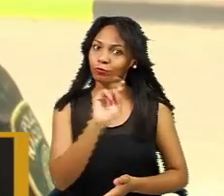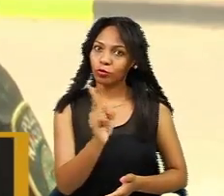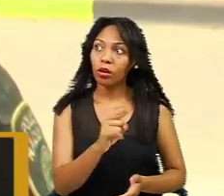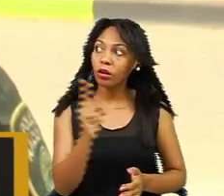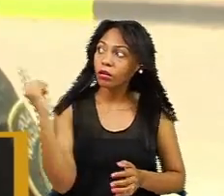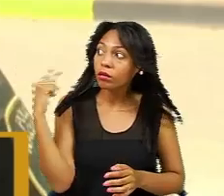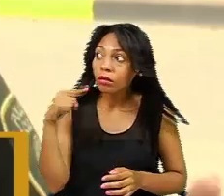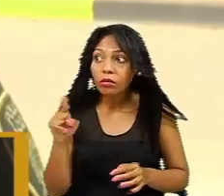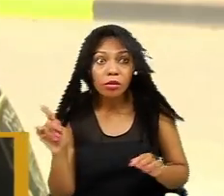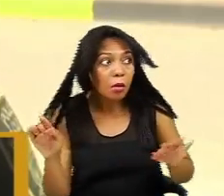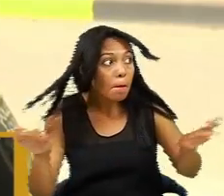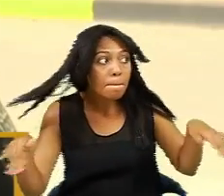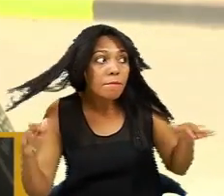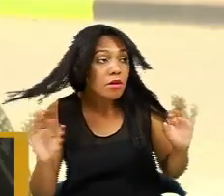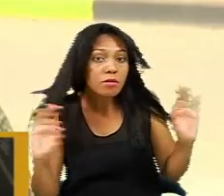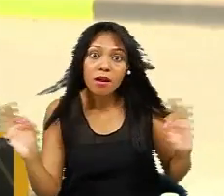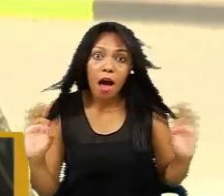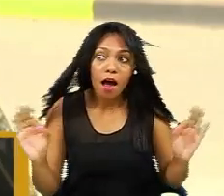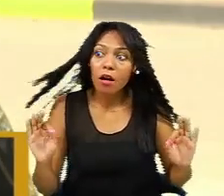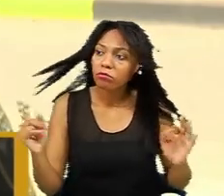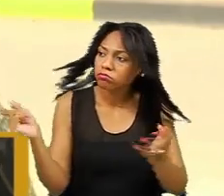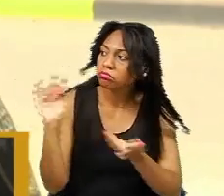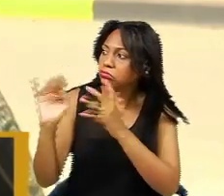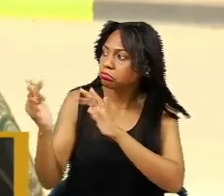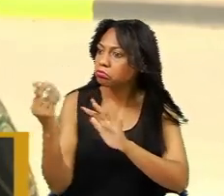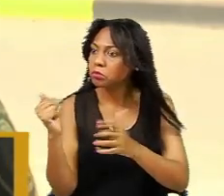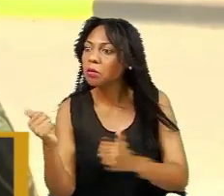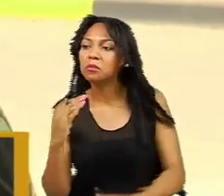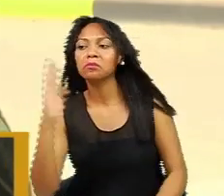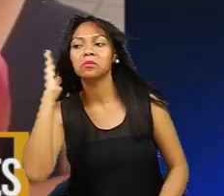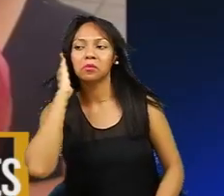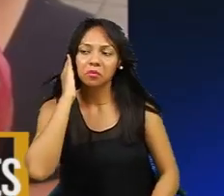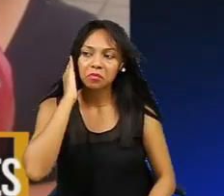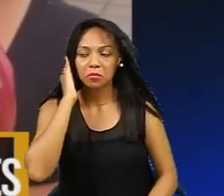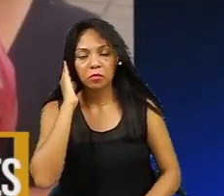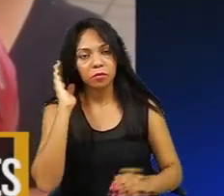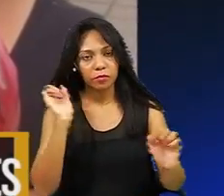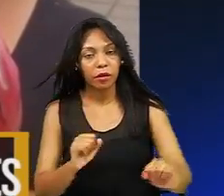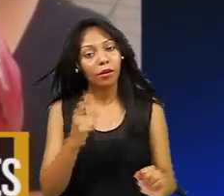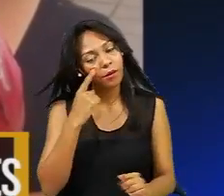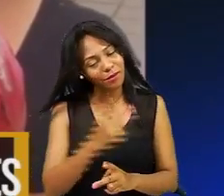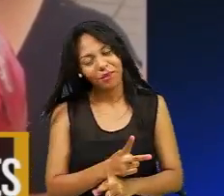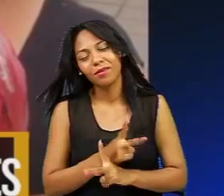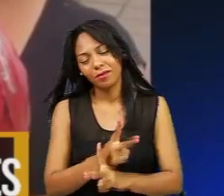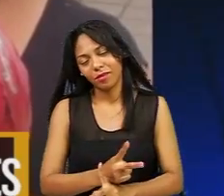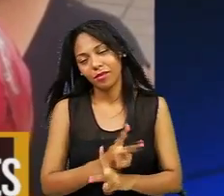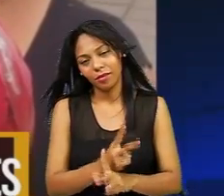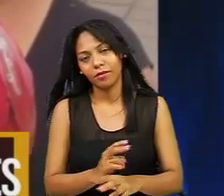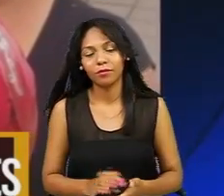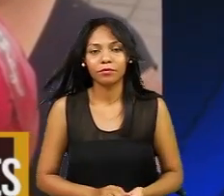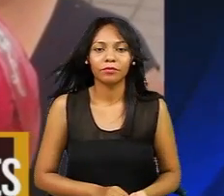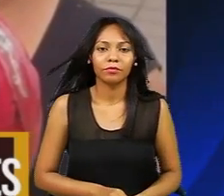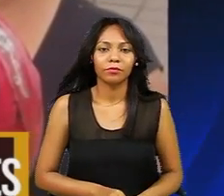parte abarcamos pues la parte de los celulares hurtados y la otra parte es aquellas personas que sufren de